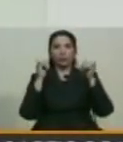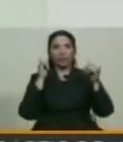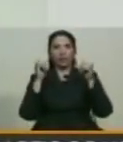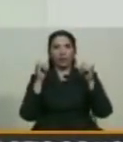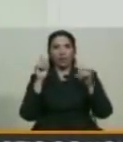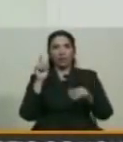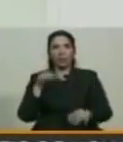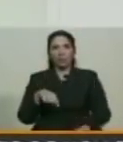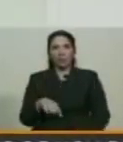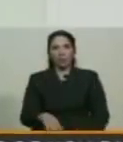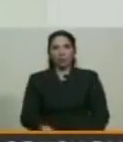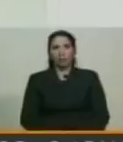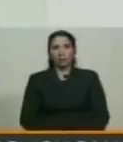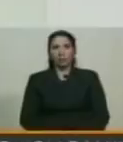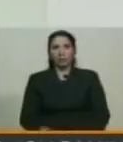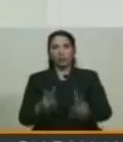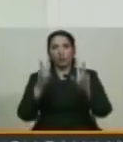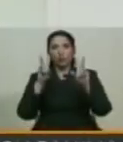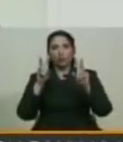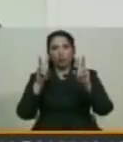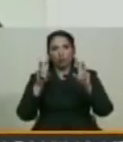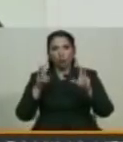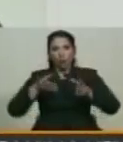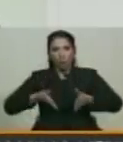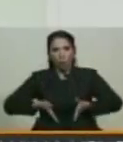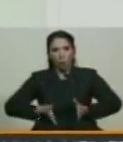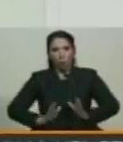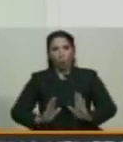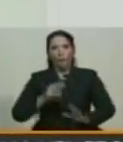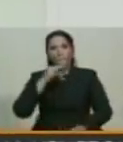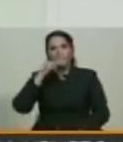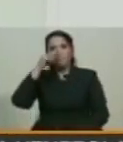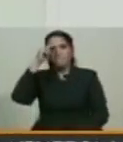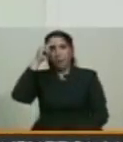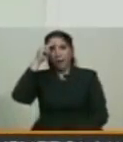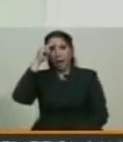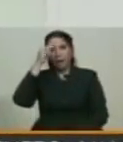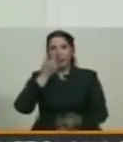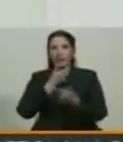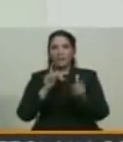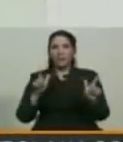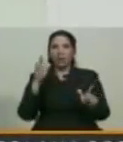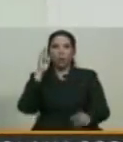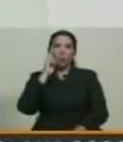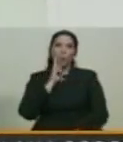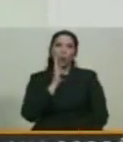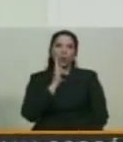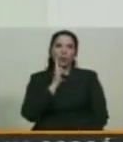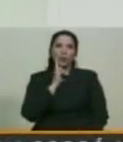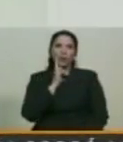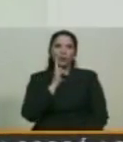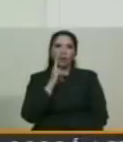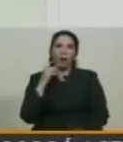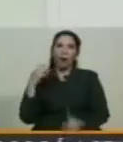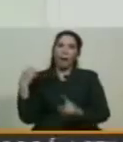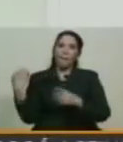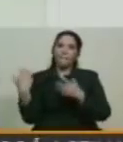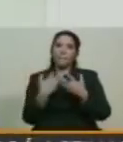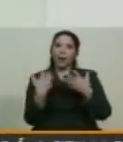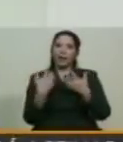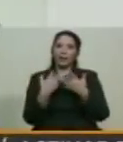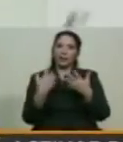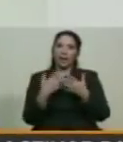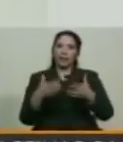un nuevo natalicio del padre de la patria, Libertador Simón Bolívar, Batalla Naval del Lago, Día de nuestra